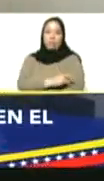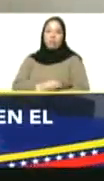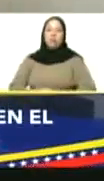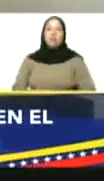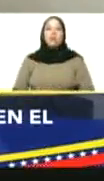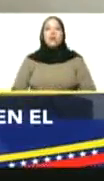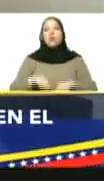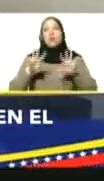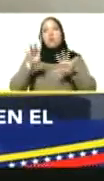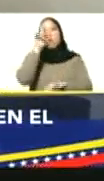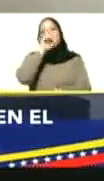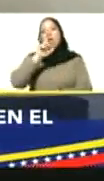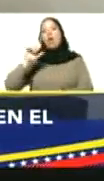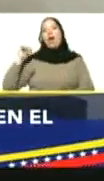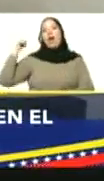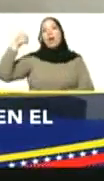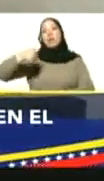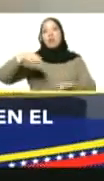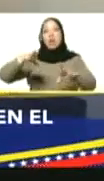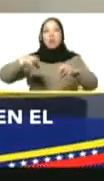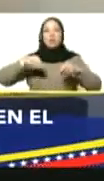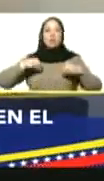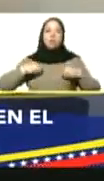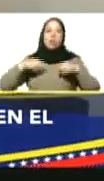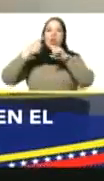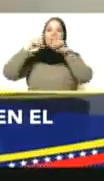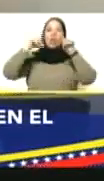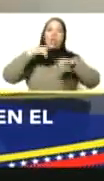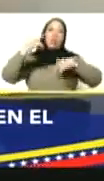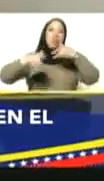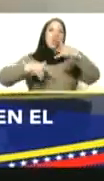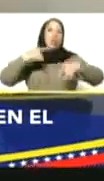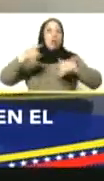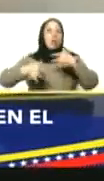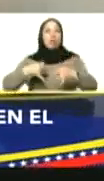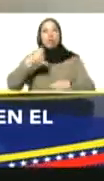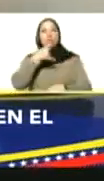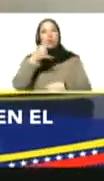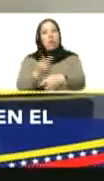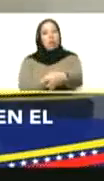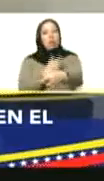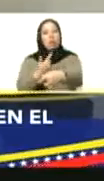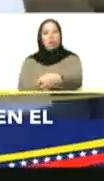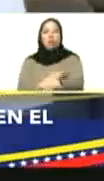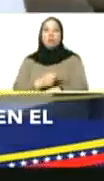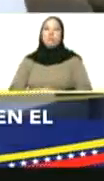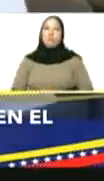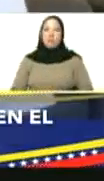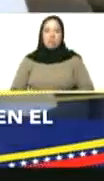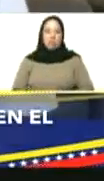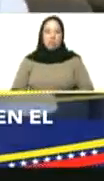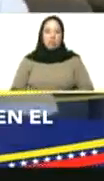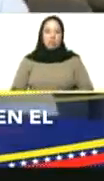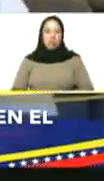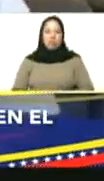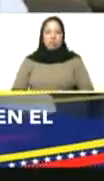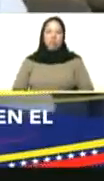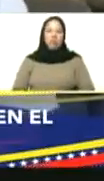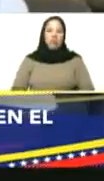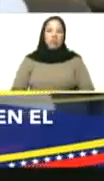Hace 9 años me tocó asumir lo que fue la crianza de mi hermana, de mi hermano. Fue